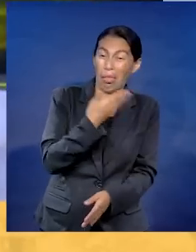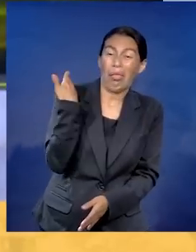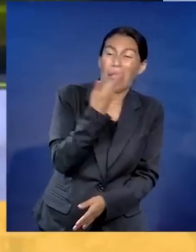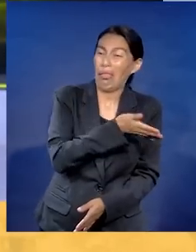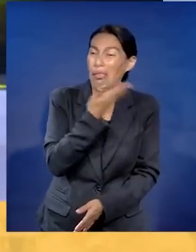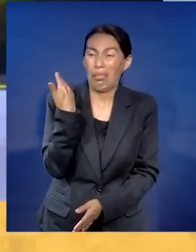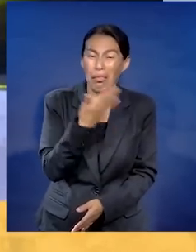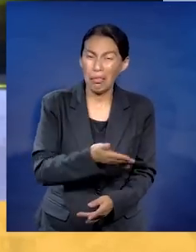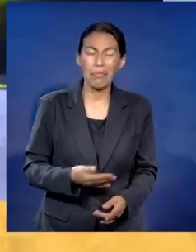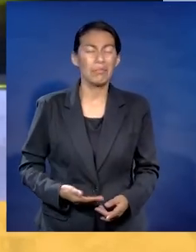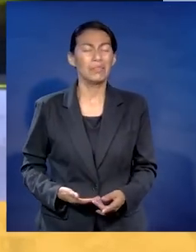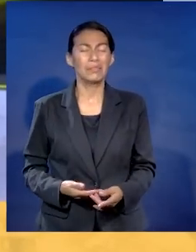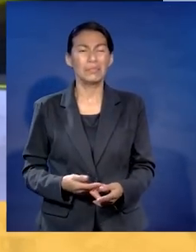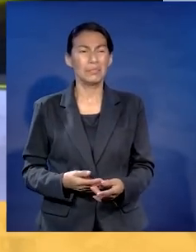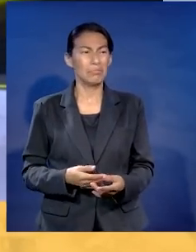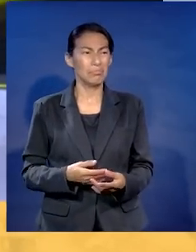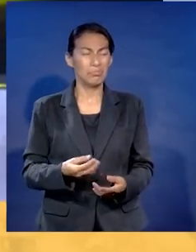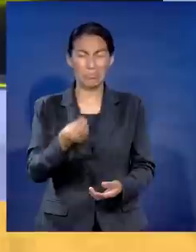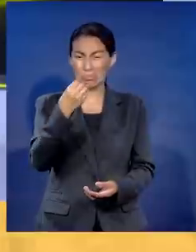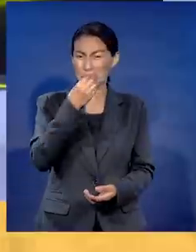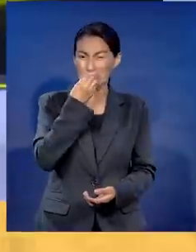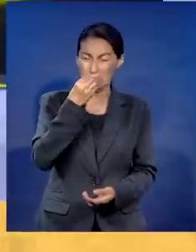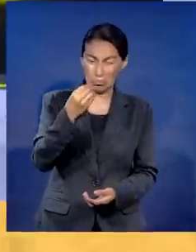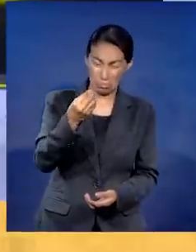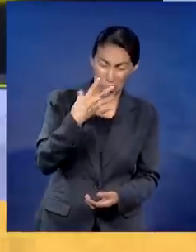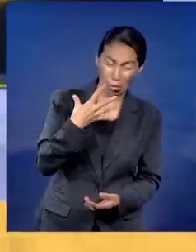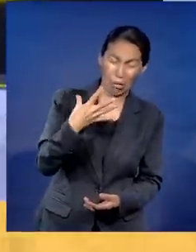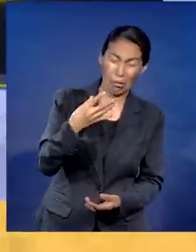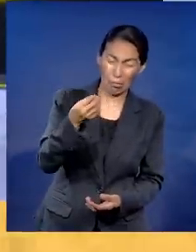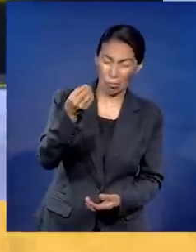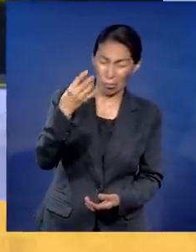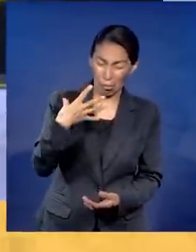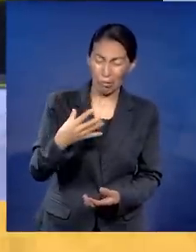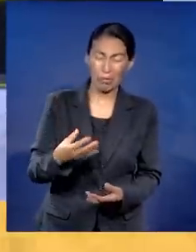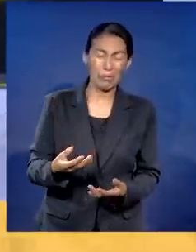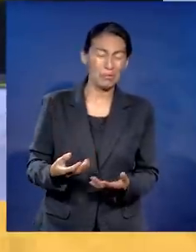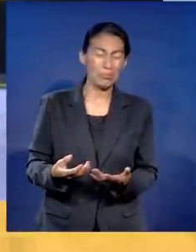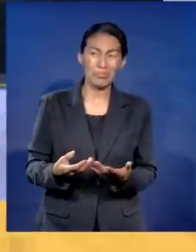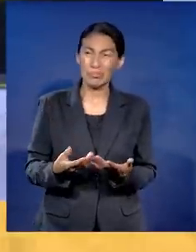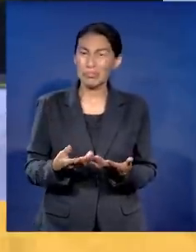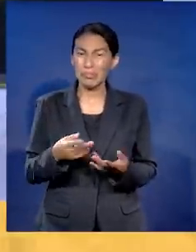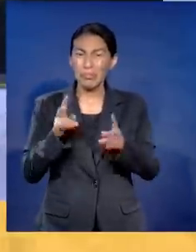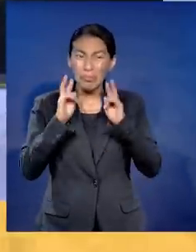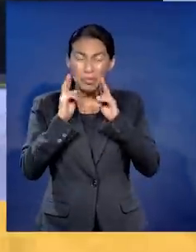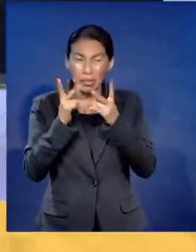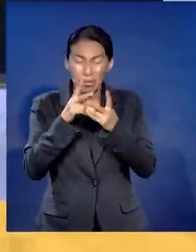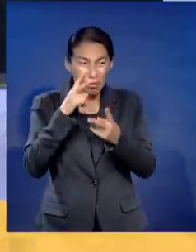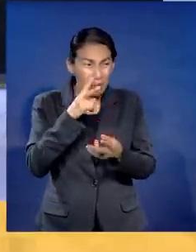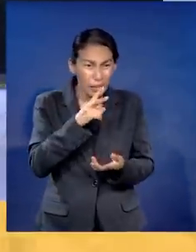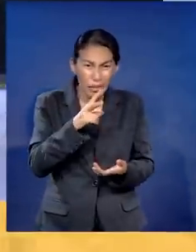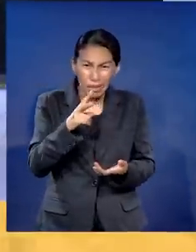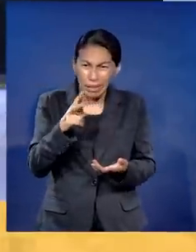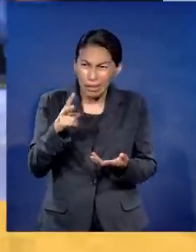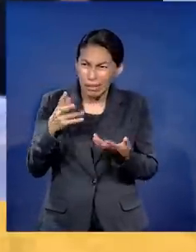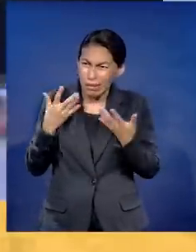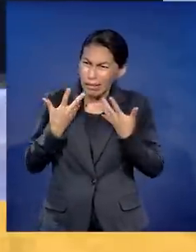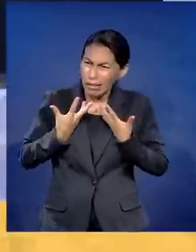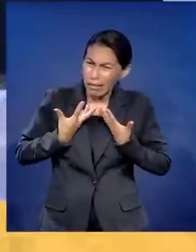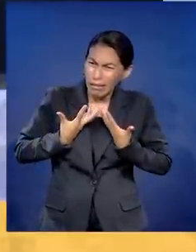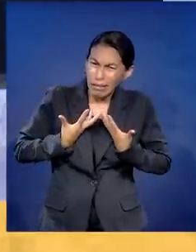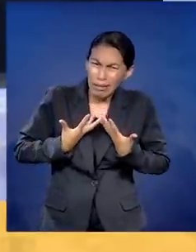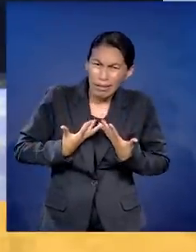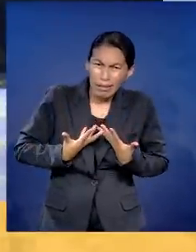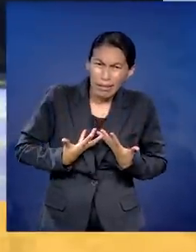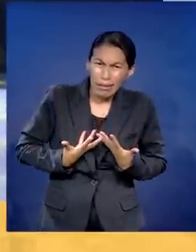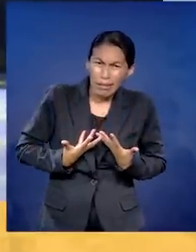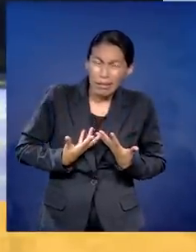siendo abofeteado y escupido y armándole un complot. Y Pedro no estaba preparado para eso.